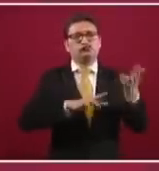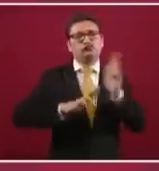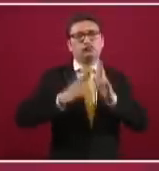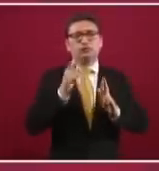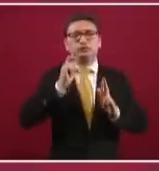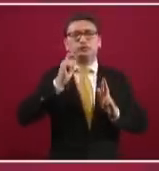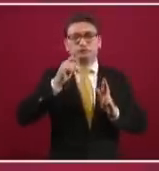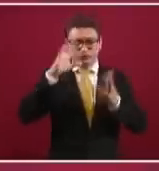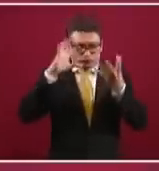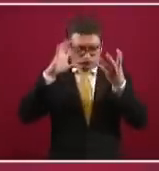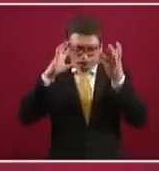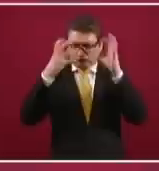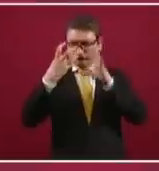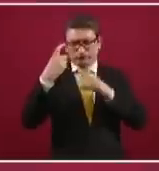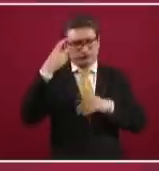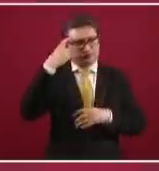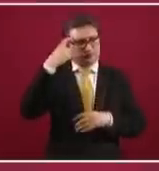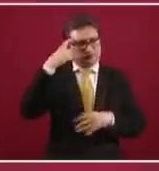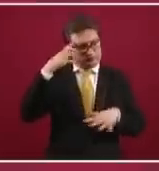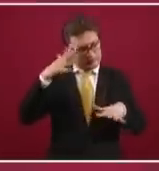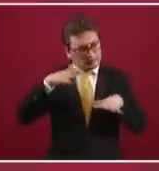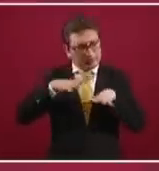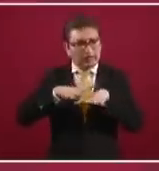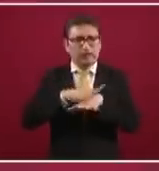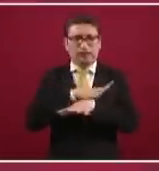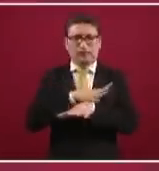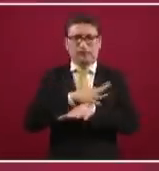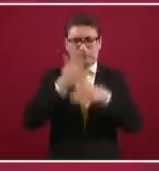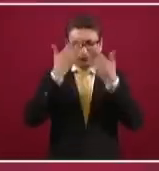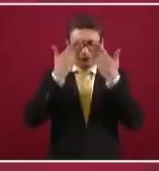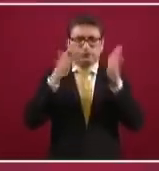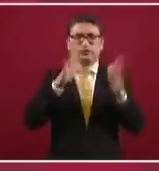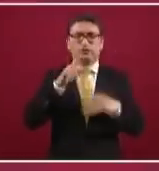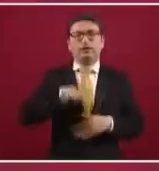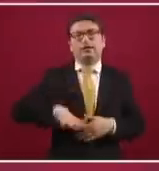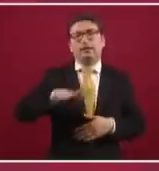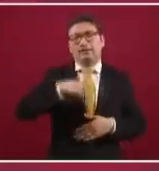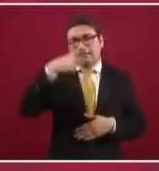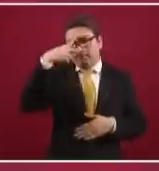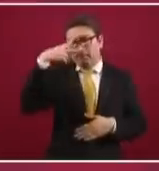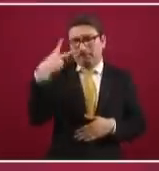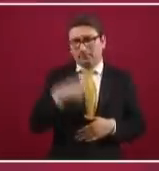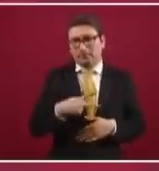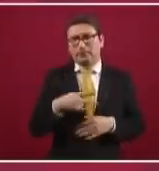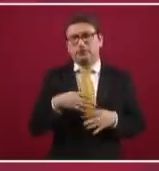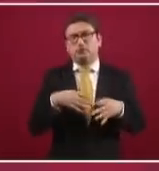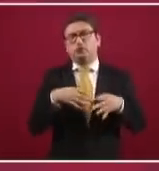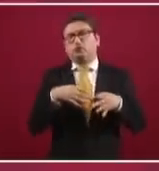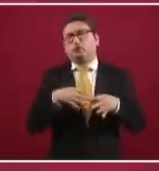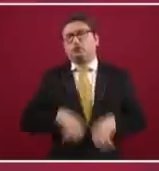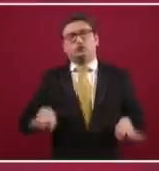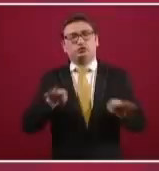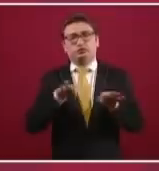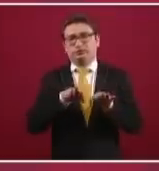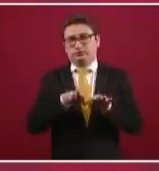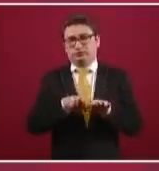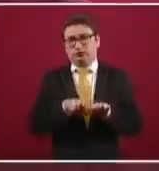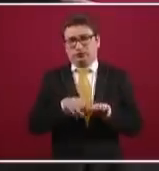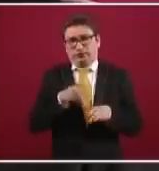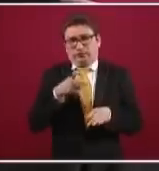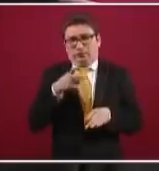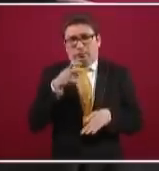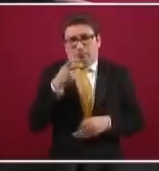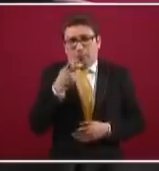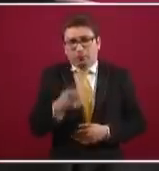que es muy importante para México, que es lo que nos va a permitir el renacimiento